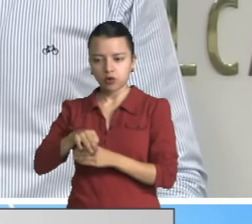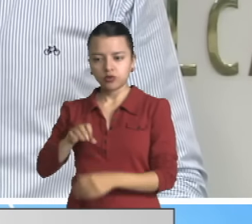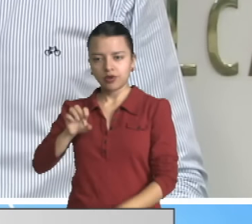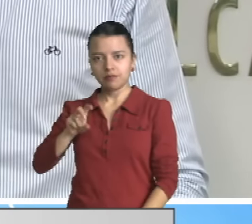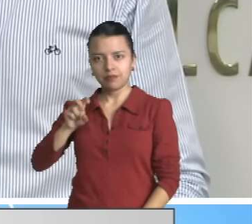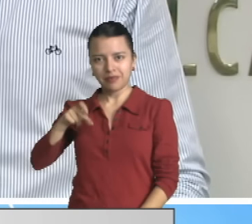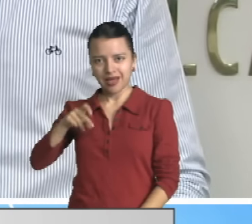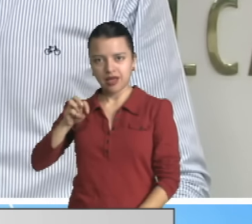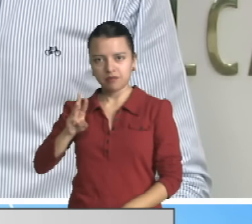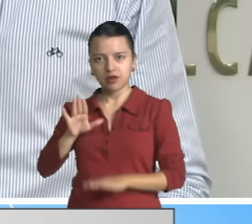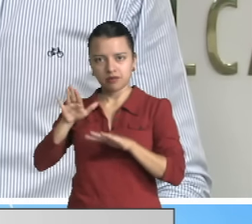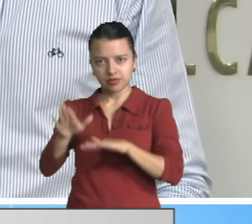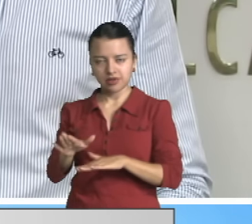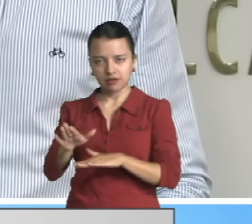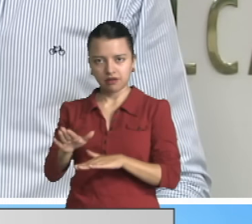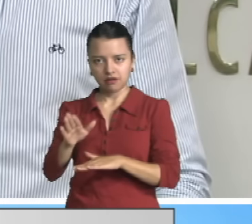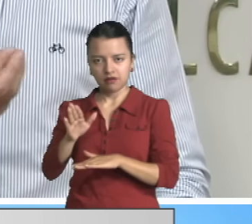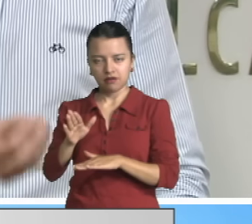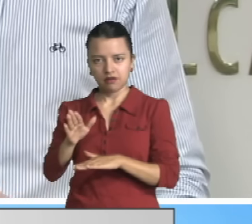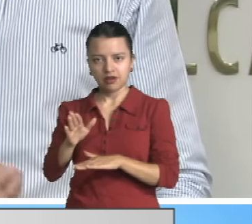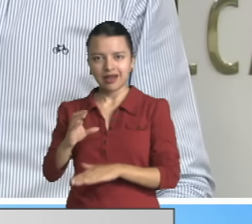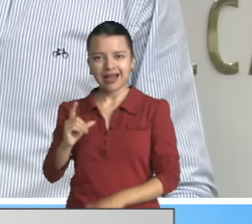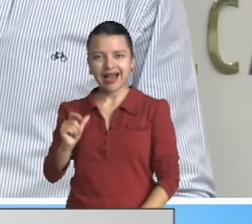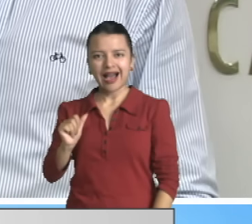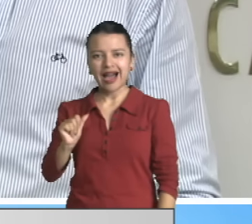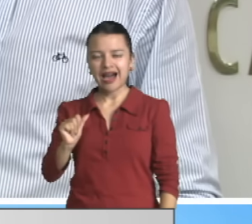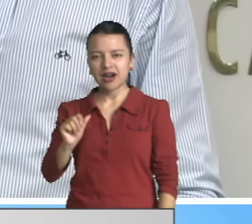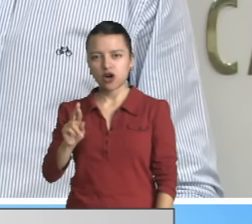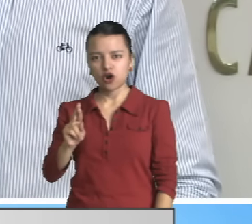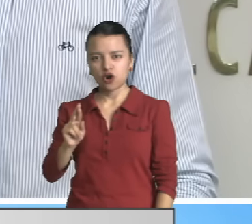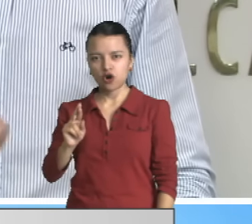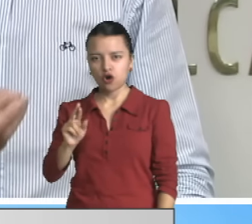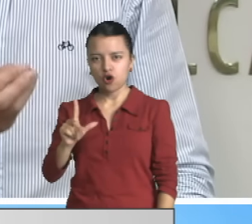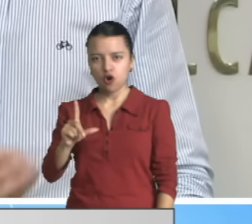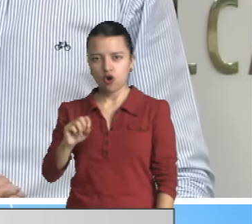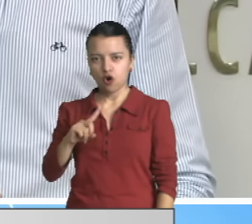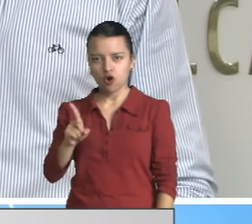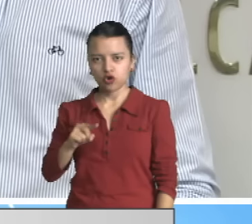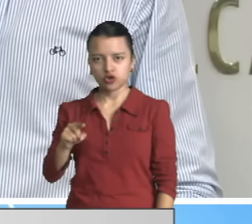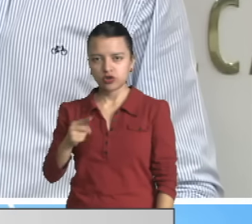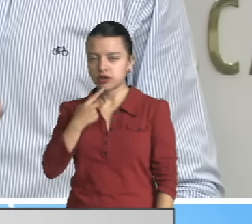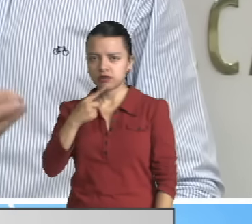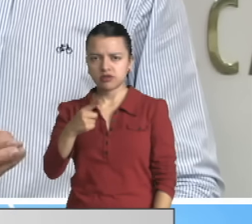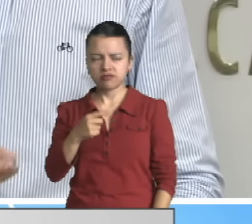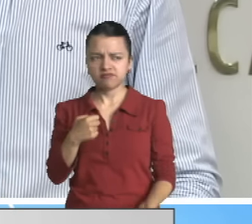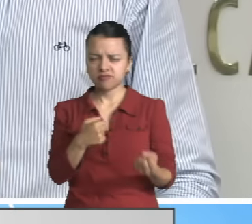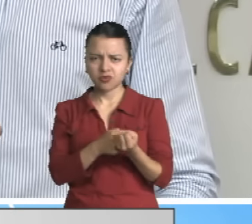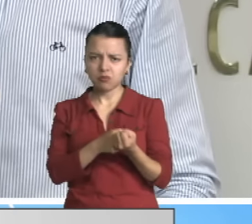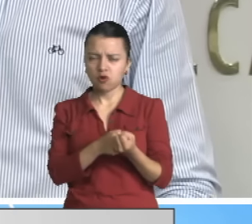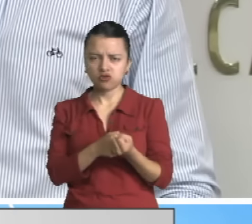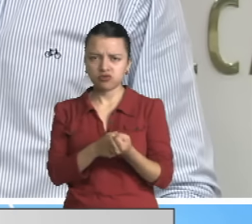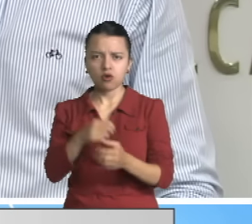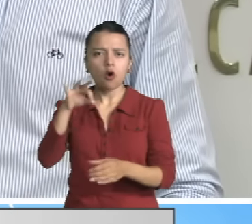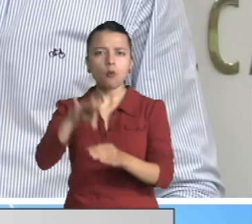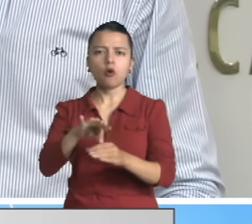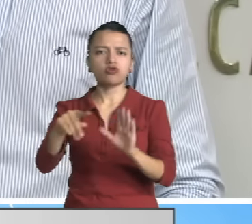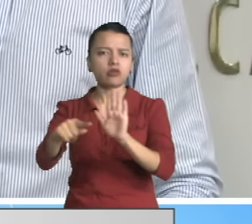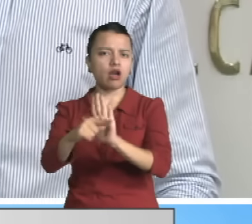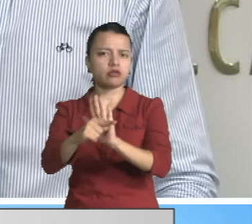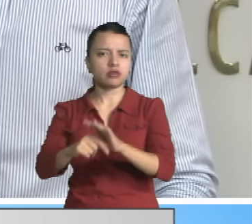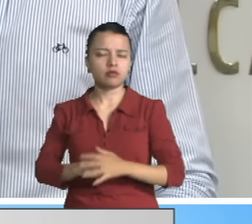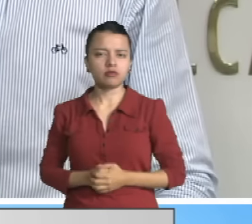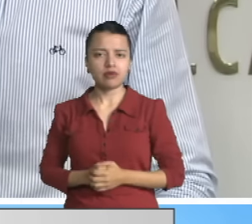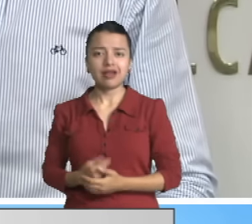que representa a EPM en la Junta, que es Carlos Raúl Yepes, votó negativo a esa elección, pero no solo eso,